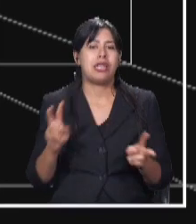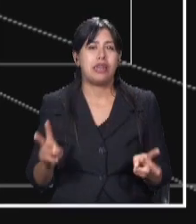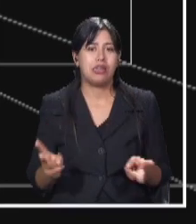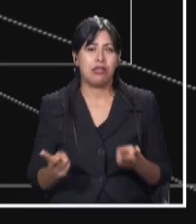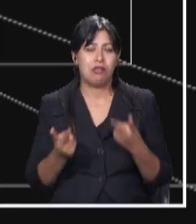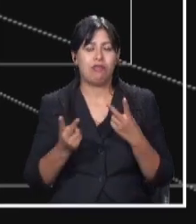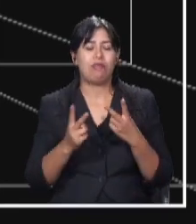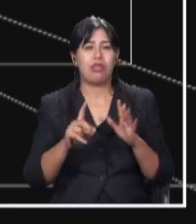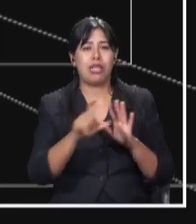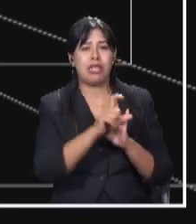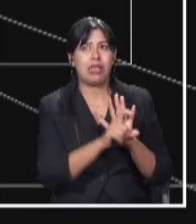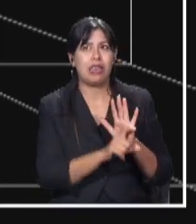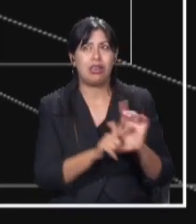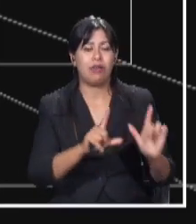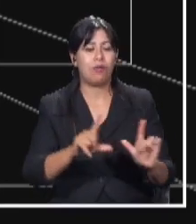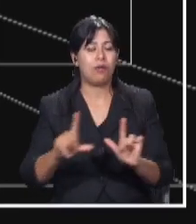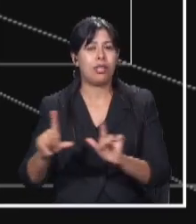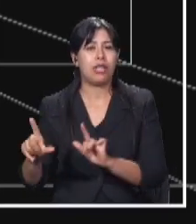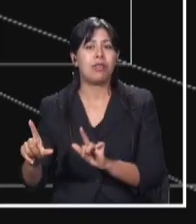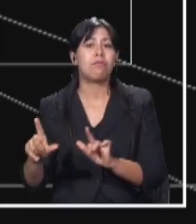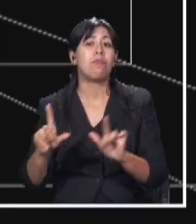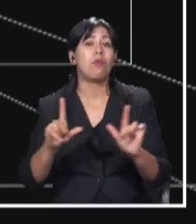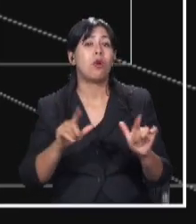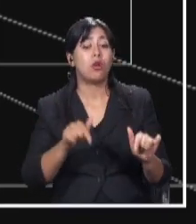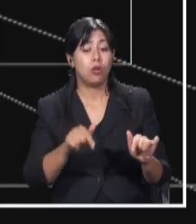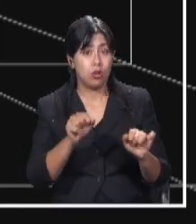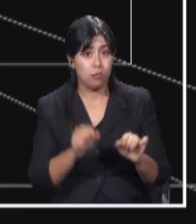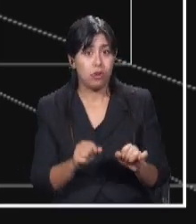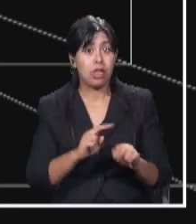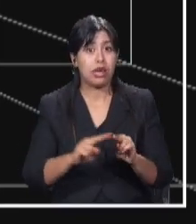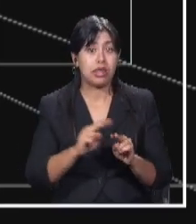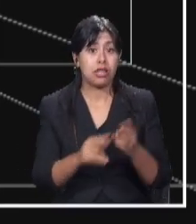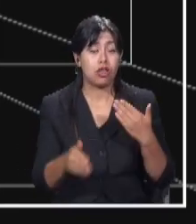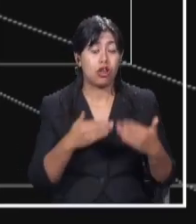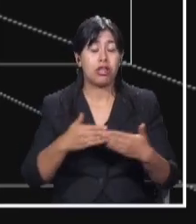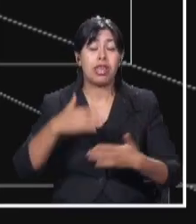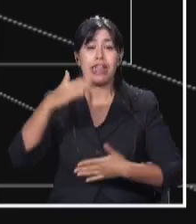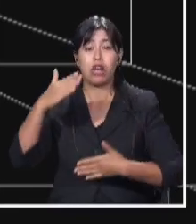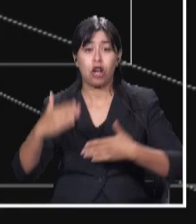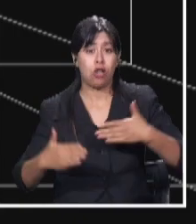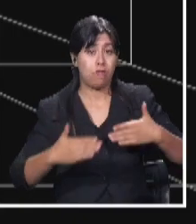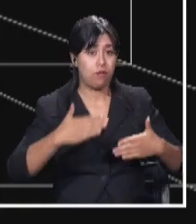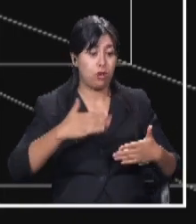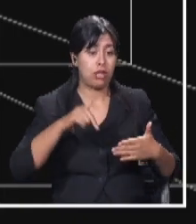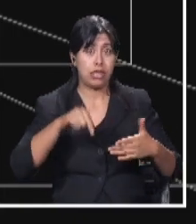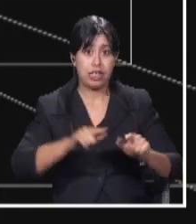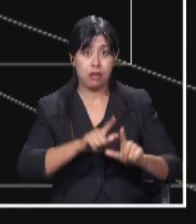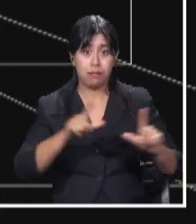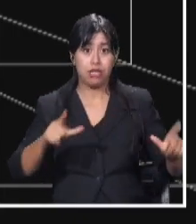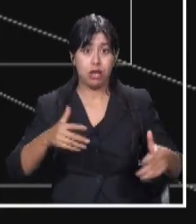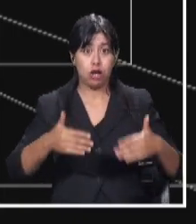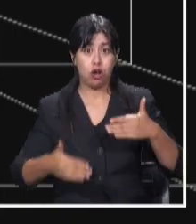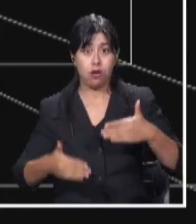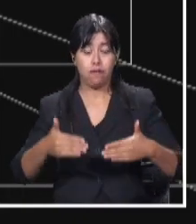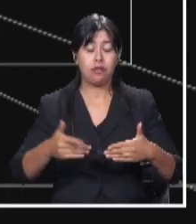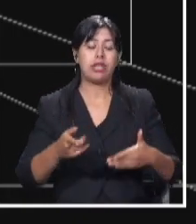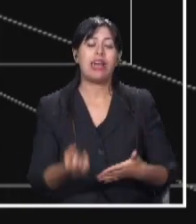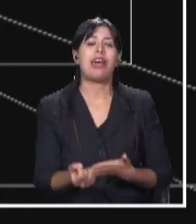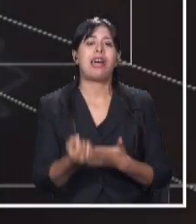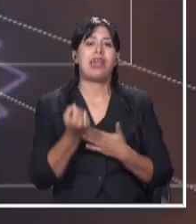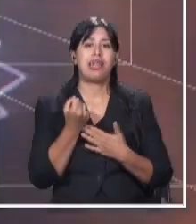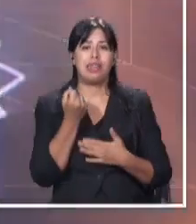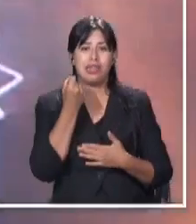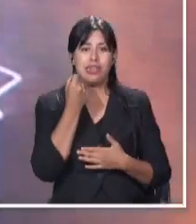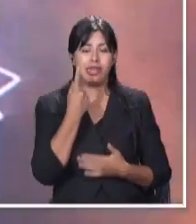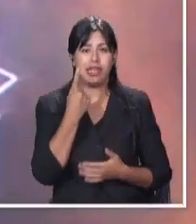de inteligencia artificial que podemos implementar en robots. Y al mismo tiempo, cómo estas plataformas robóticas nos pueden ayudar a entender nuestro